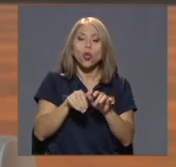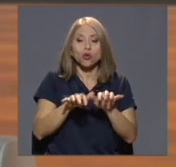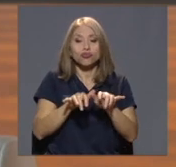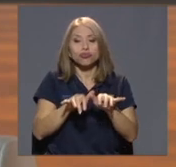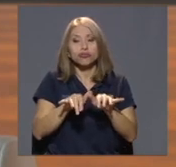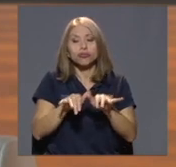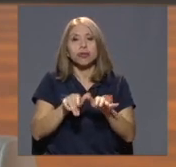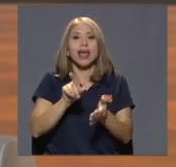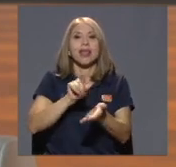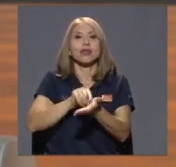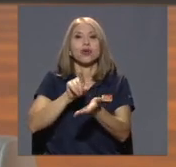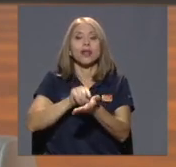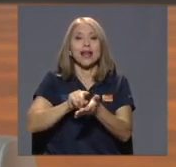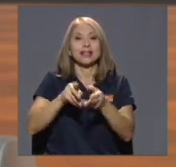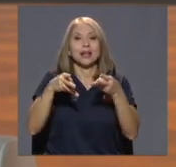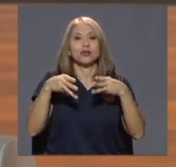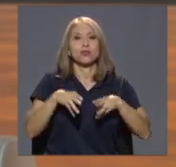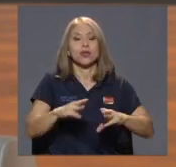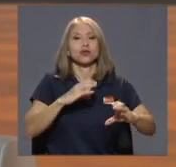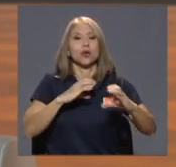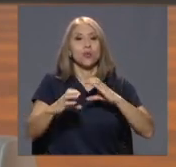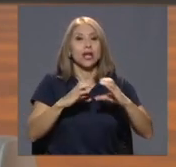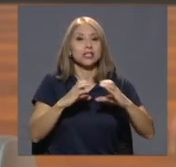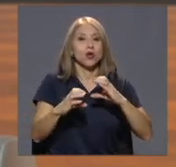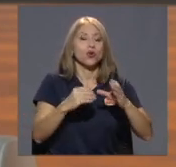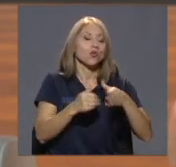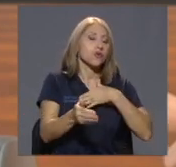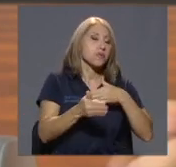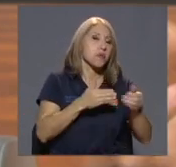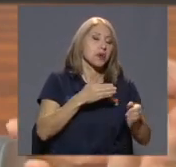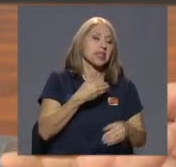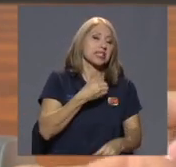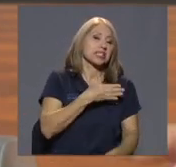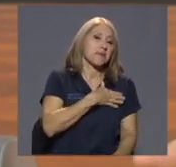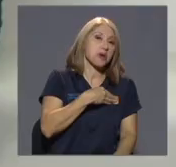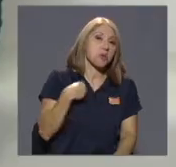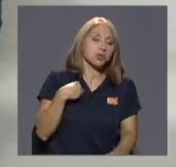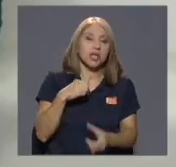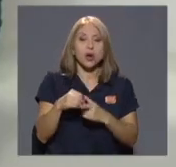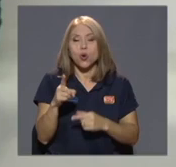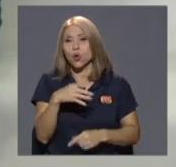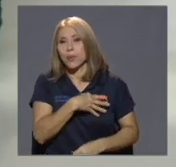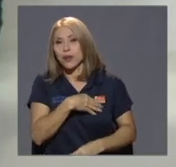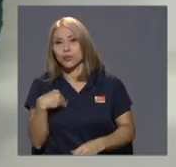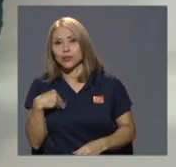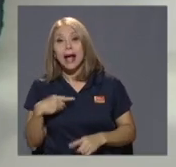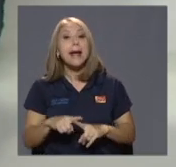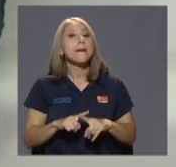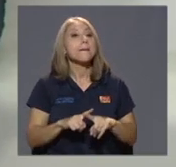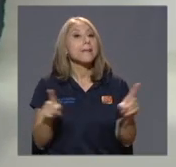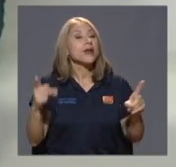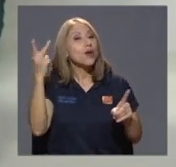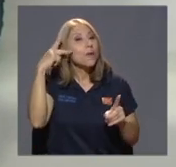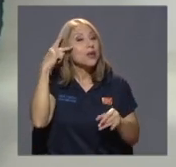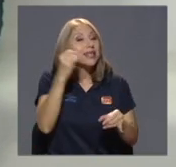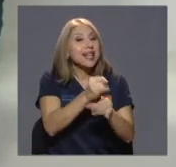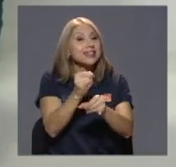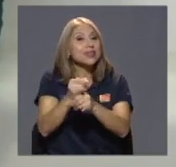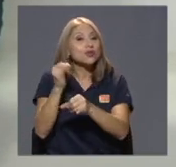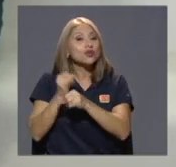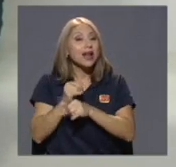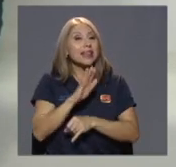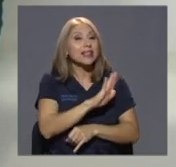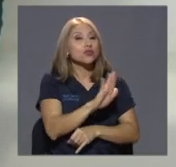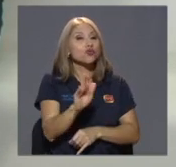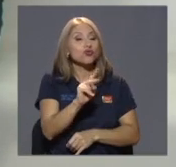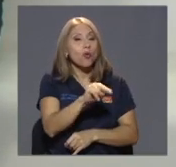de comunicación, me gusten o no me gusten. No, pero hablo de la comunicación política institucional de quienes son sus compañeros y compañeras. Sí, sí, pero lo que